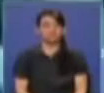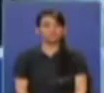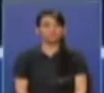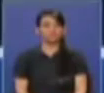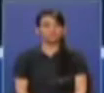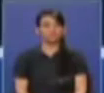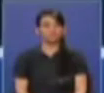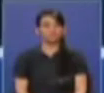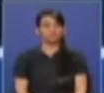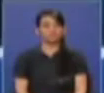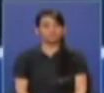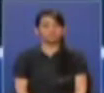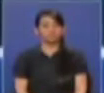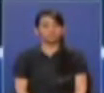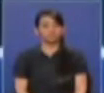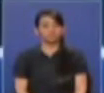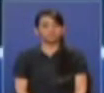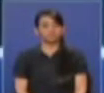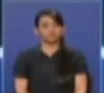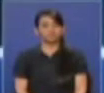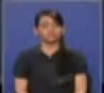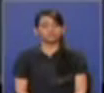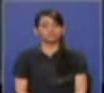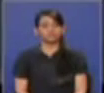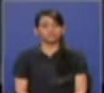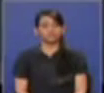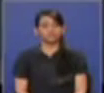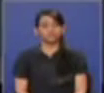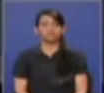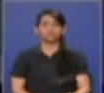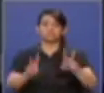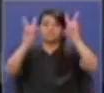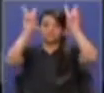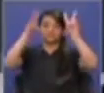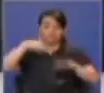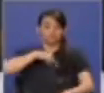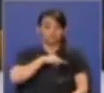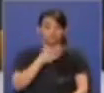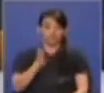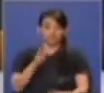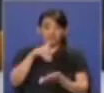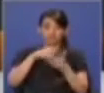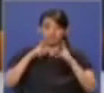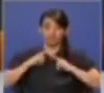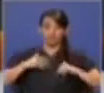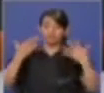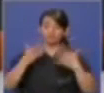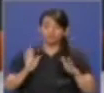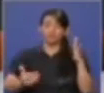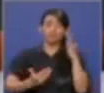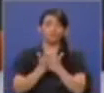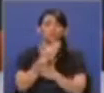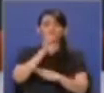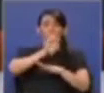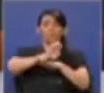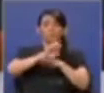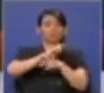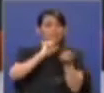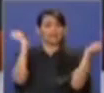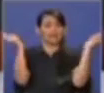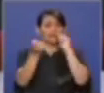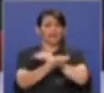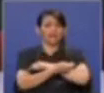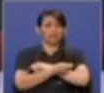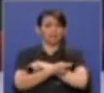Karina Banse, ministra de Salud Pública. Nosotros con este centro estamos apostando a un nuevo país, ese nuevo país donde